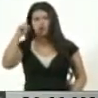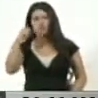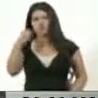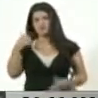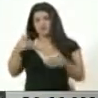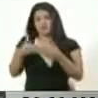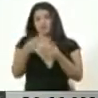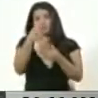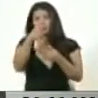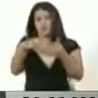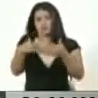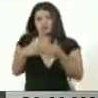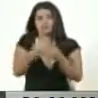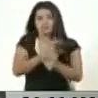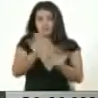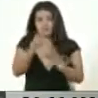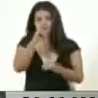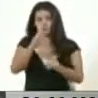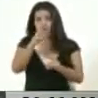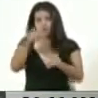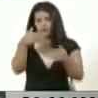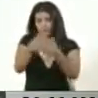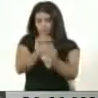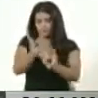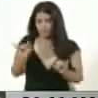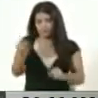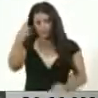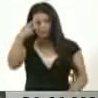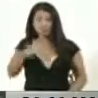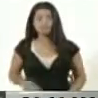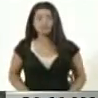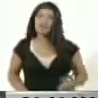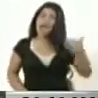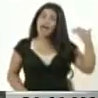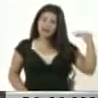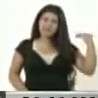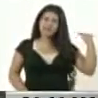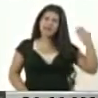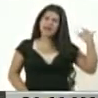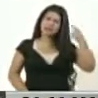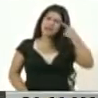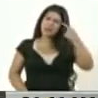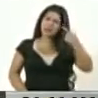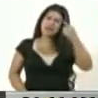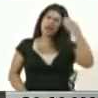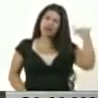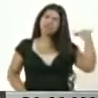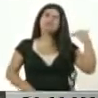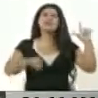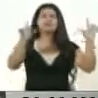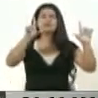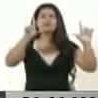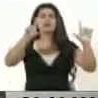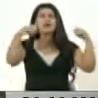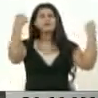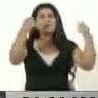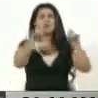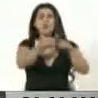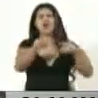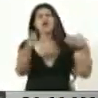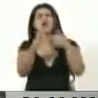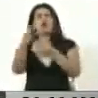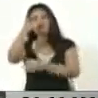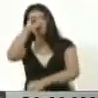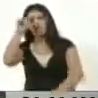y nosotros no podemos olvidar cuando se montó una campaña similar contra el compatriota Diosdado Cabello, cuando era presidente de la Asamblea